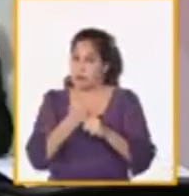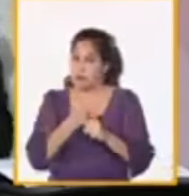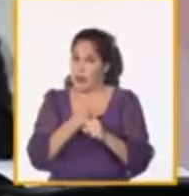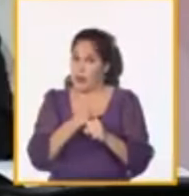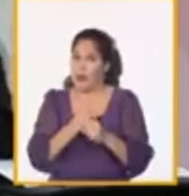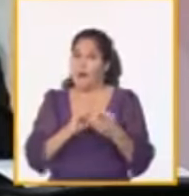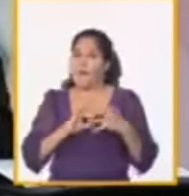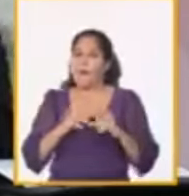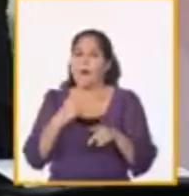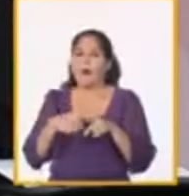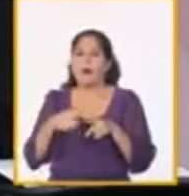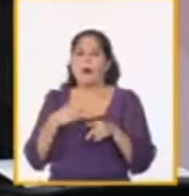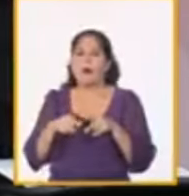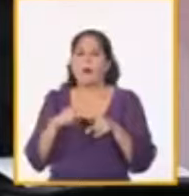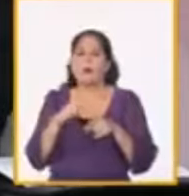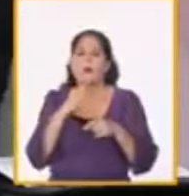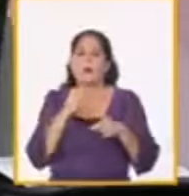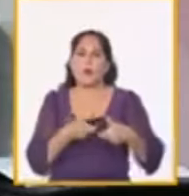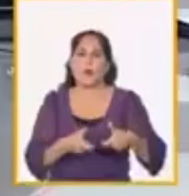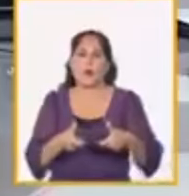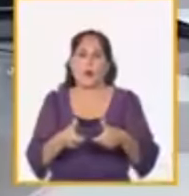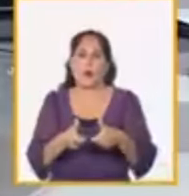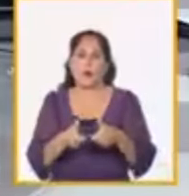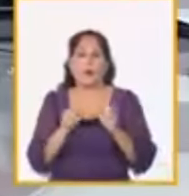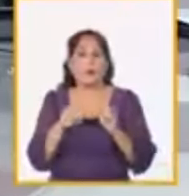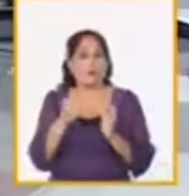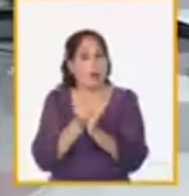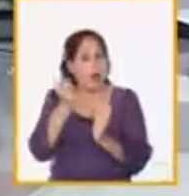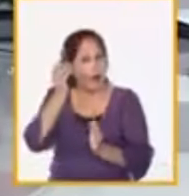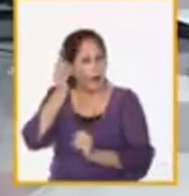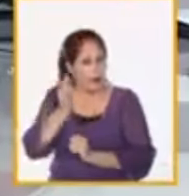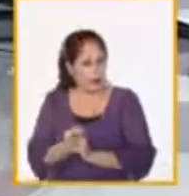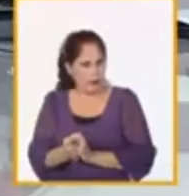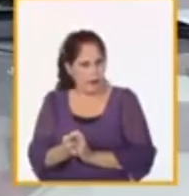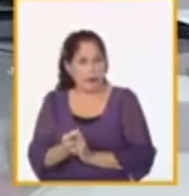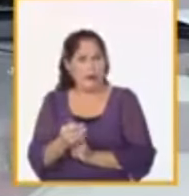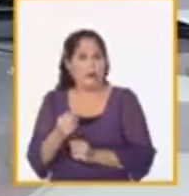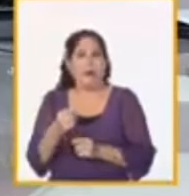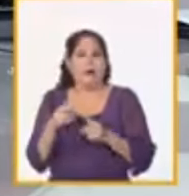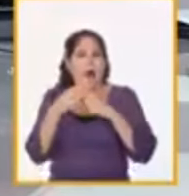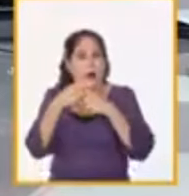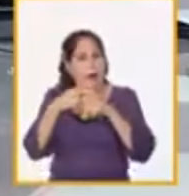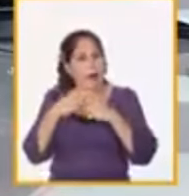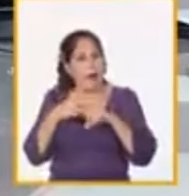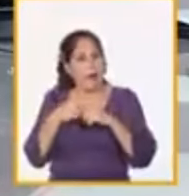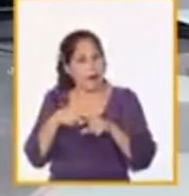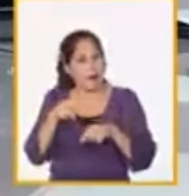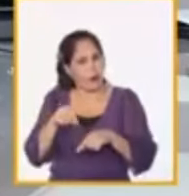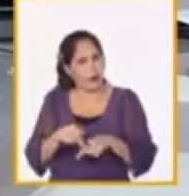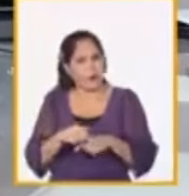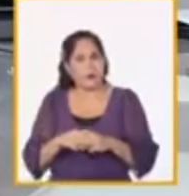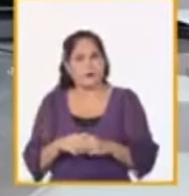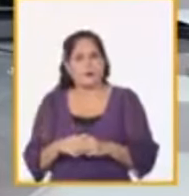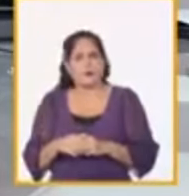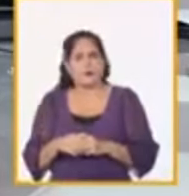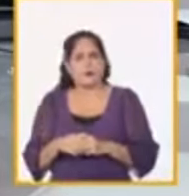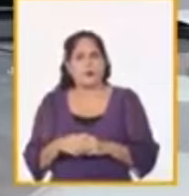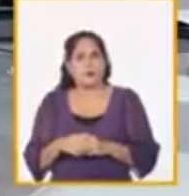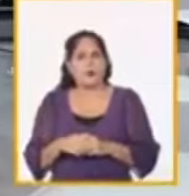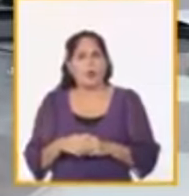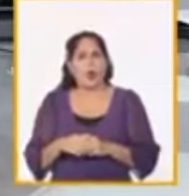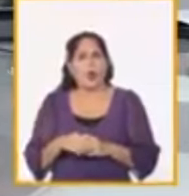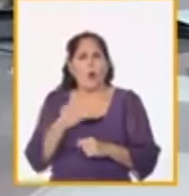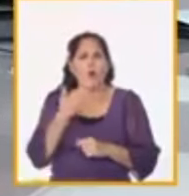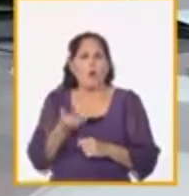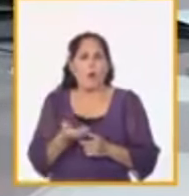sistema de recursos hidráulicos en el país, que garantiza muchas de las inversiones que se están haciendo, Antonio. ¿Cómo van